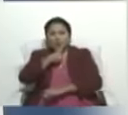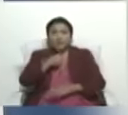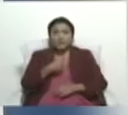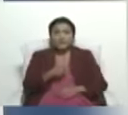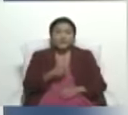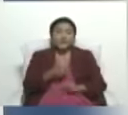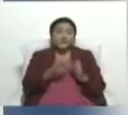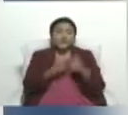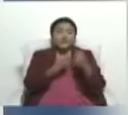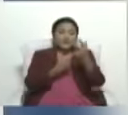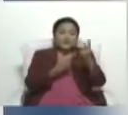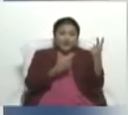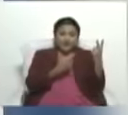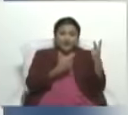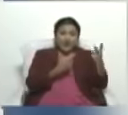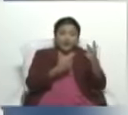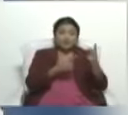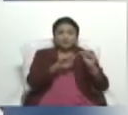los tres,